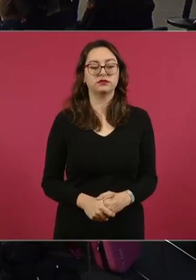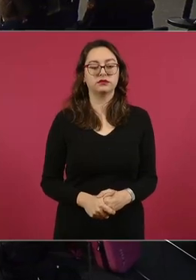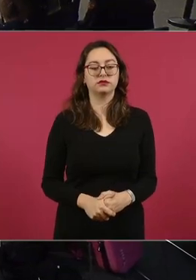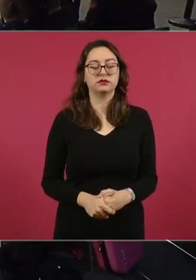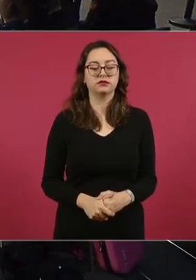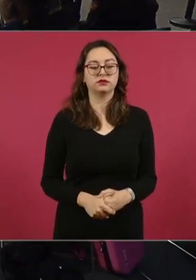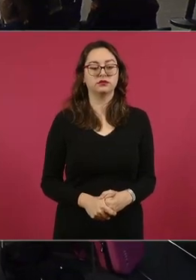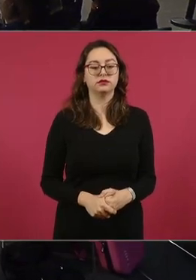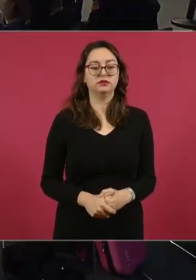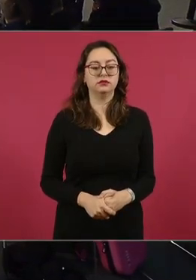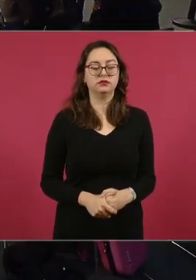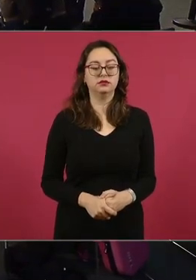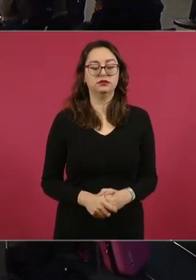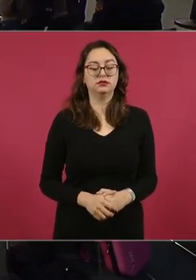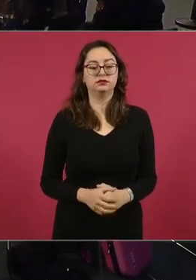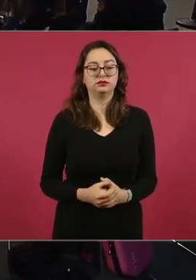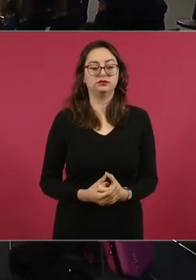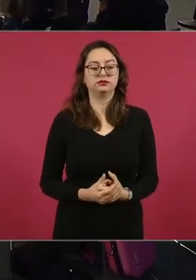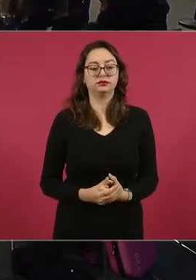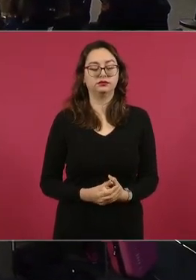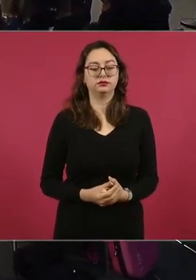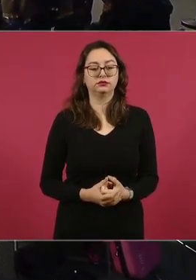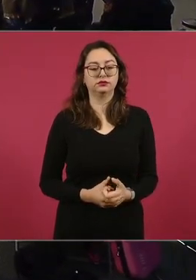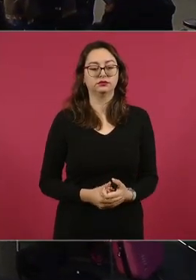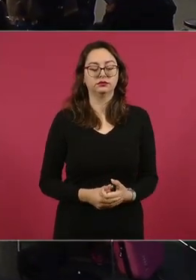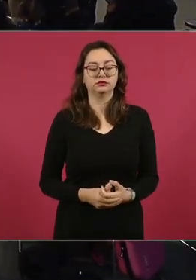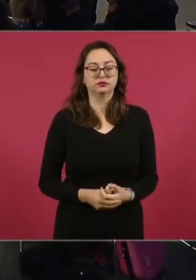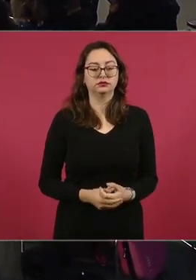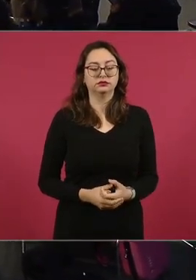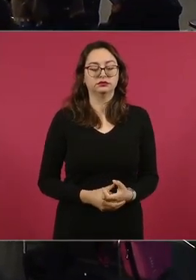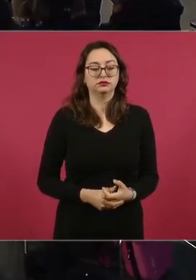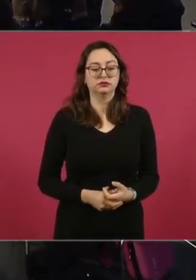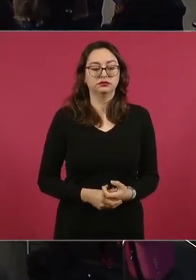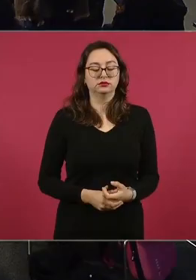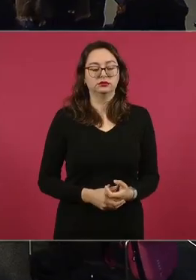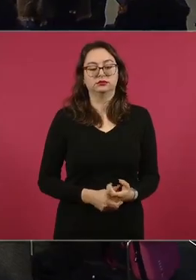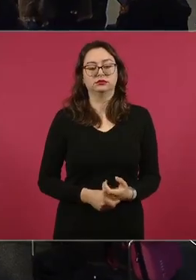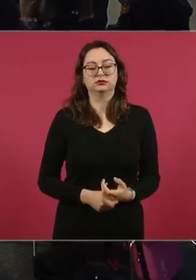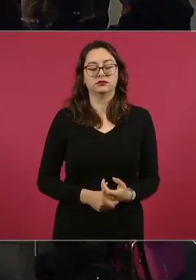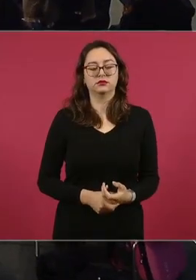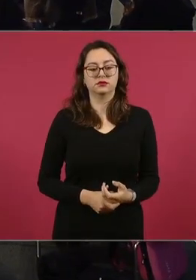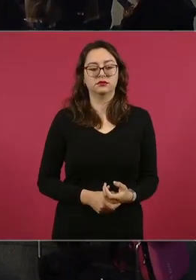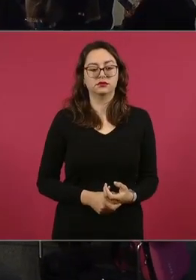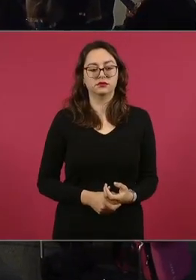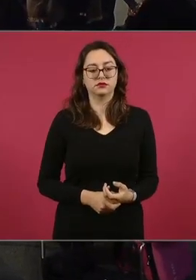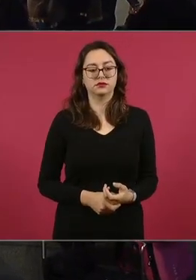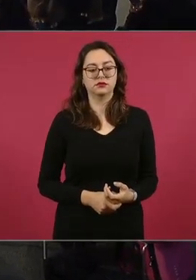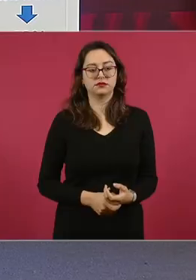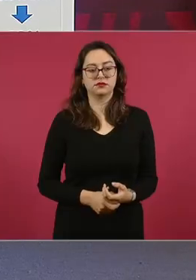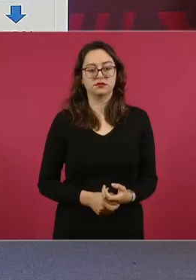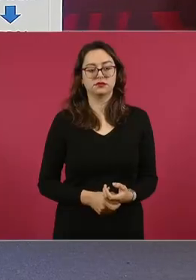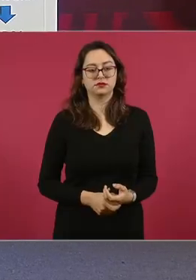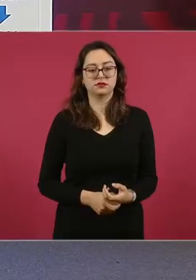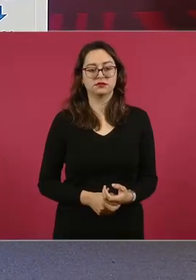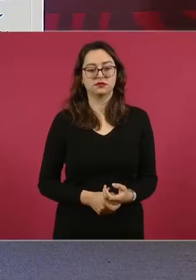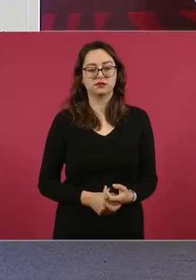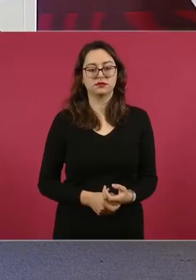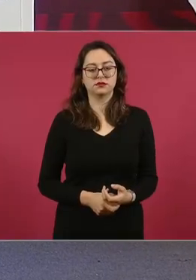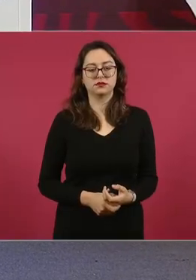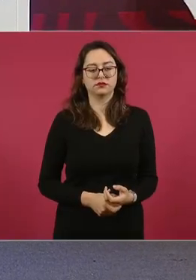Ya lo planteé. Sí, varias veces. Sí, pero es importante. Mira, estos son los